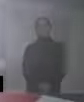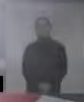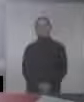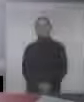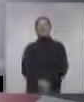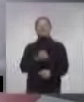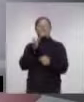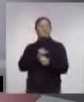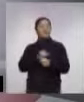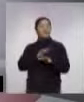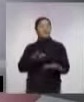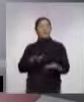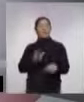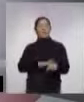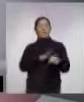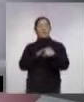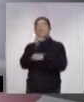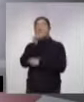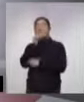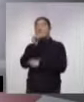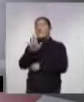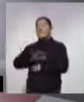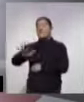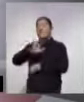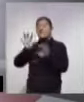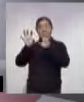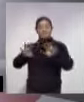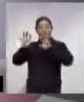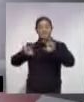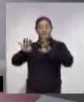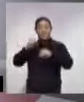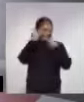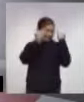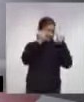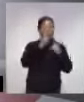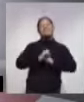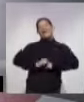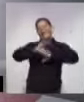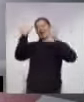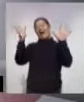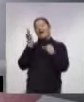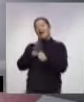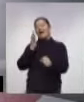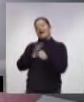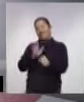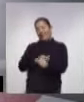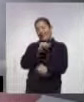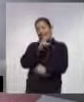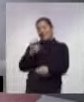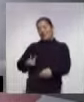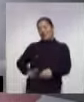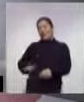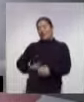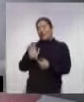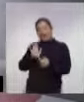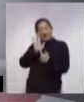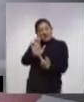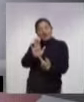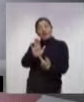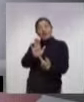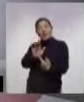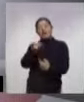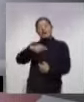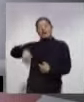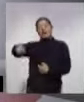Vamos a más información. La policía cibernética creada, por supuesto, en esta administración de gobierno da a conocer acciones